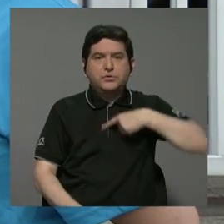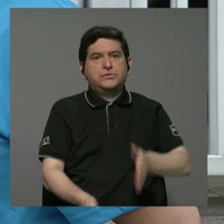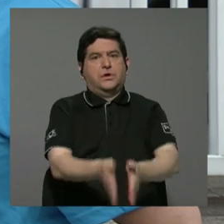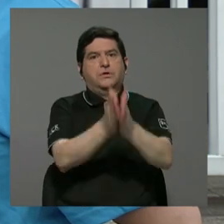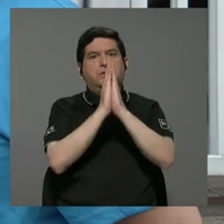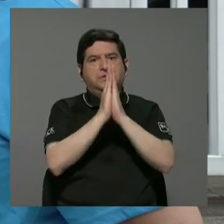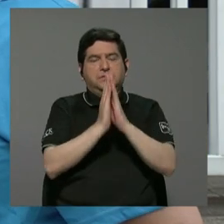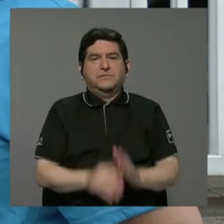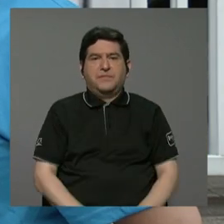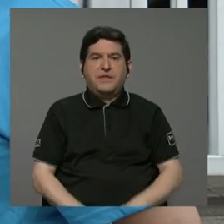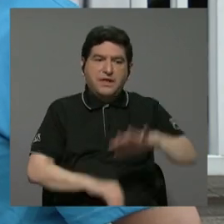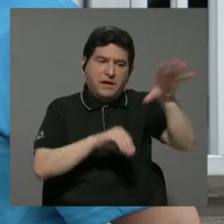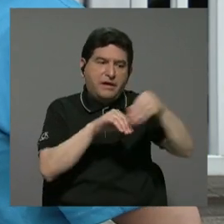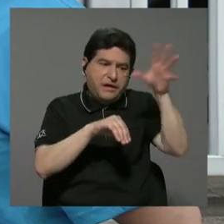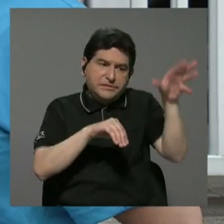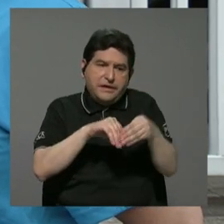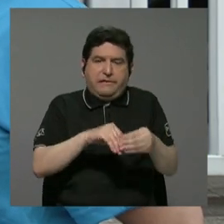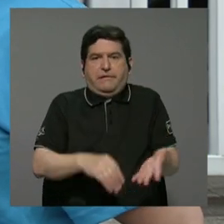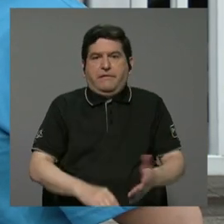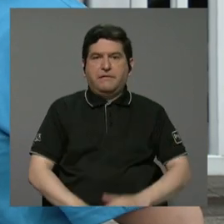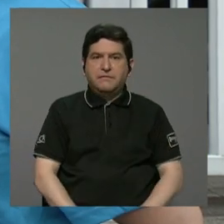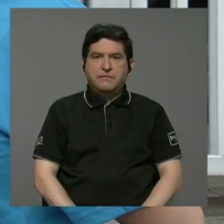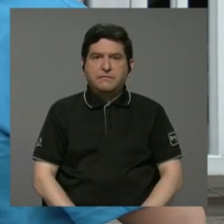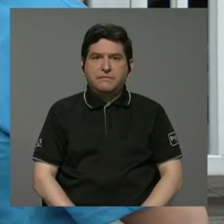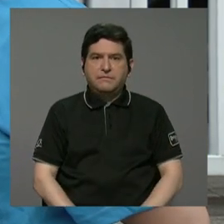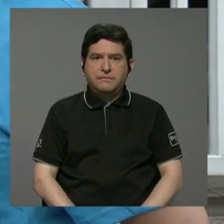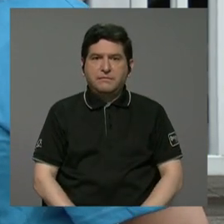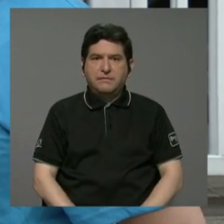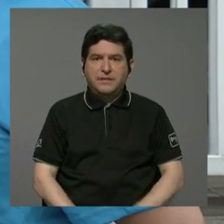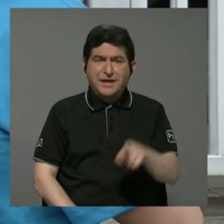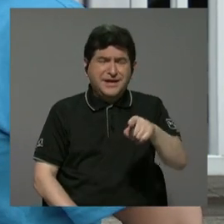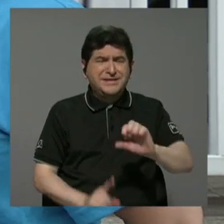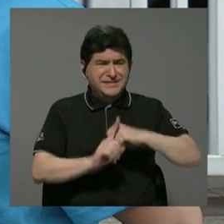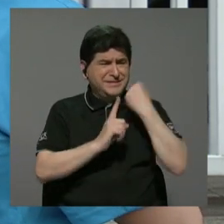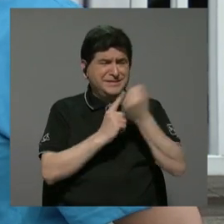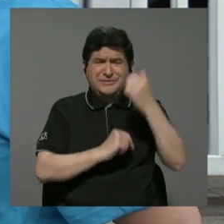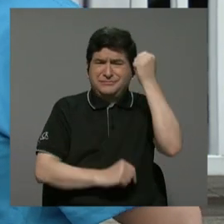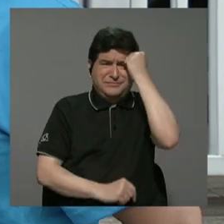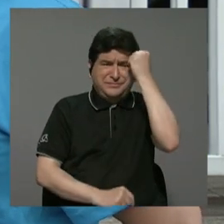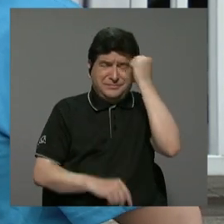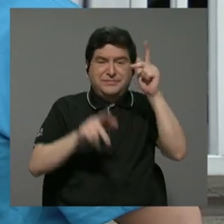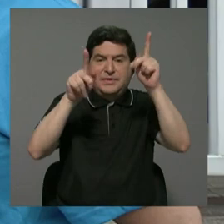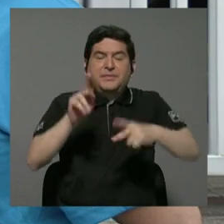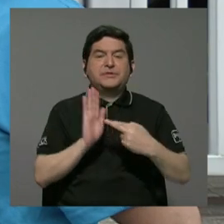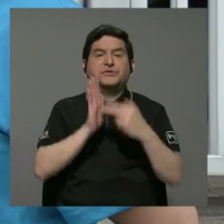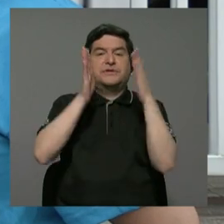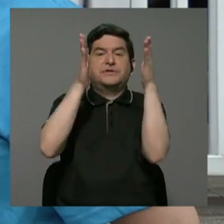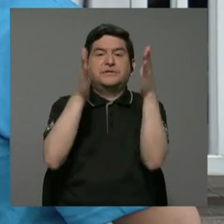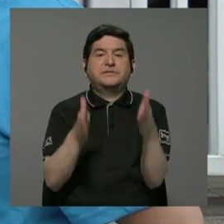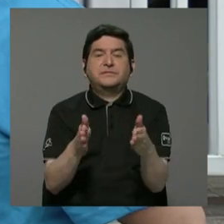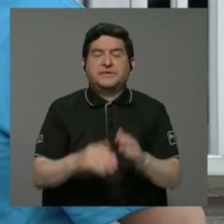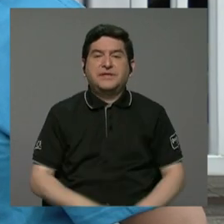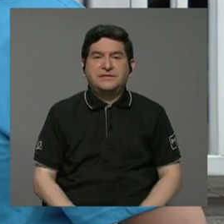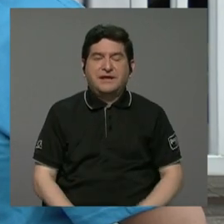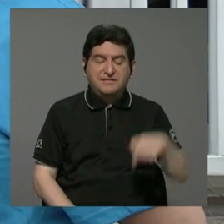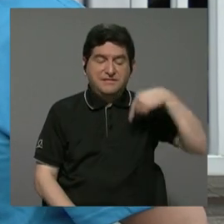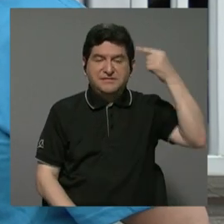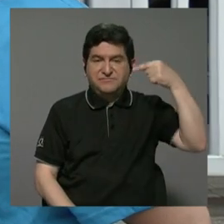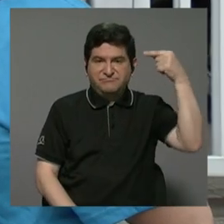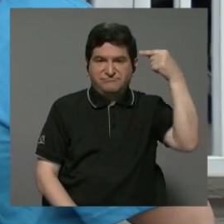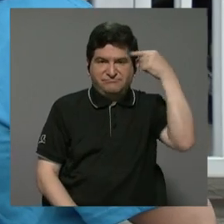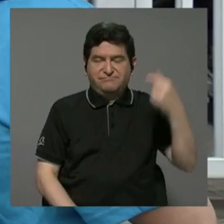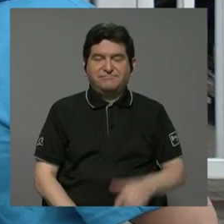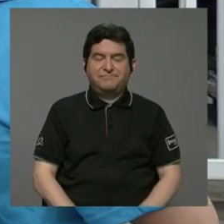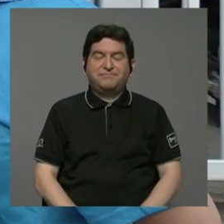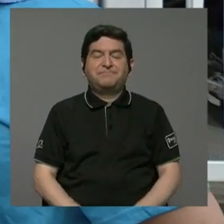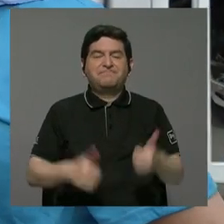pidiendo reconocimientos adicionales. O sea, esto es un absurdo de estas personas representantes de este gobierno.